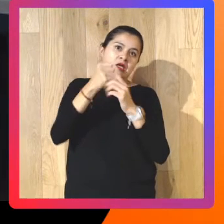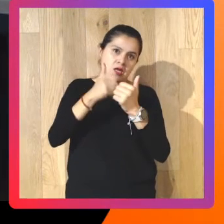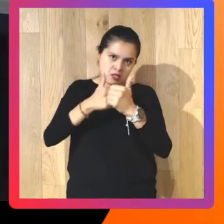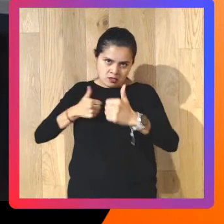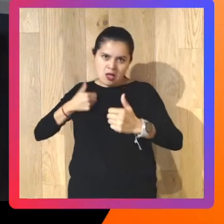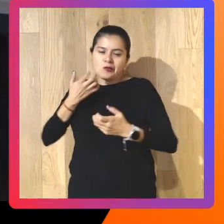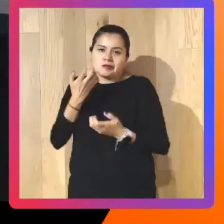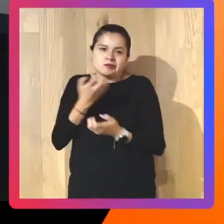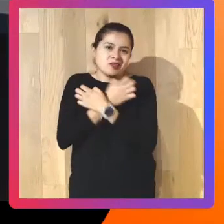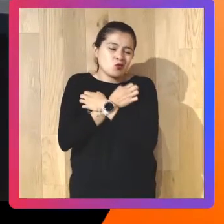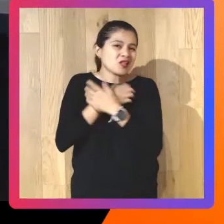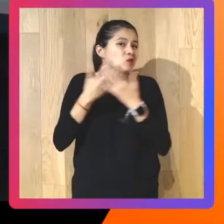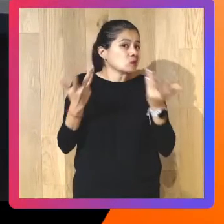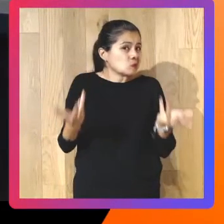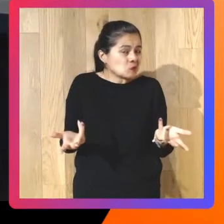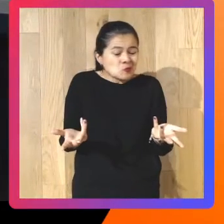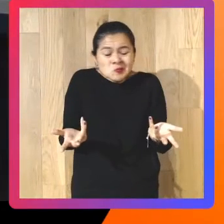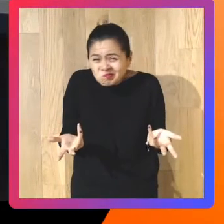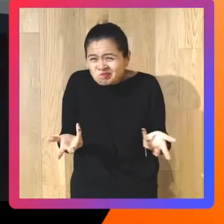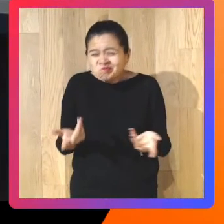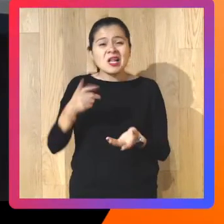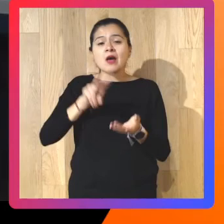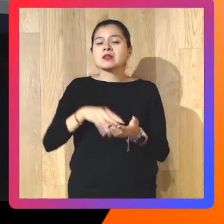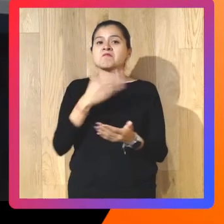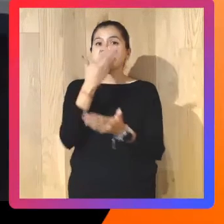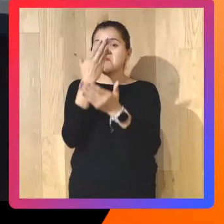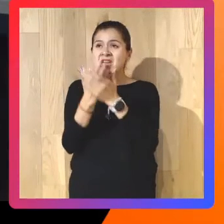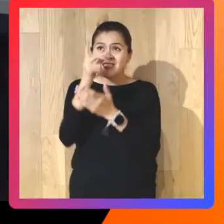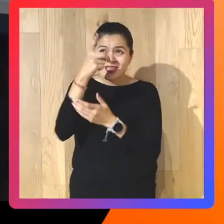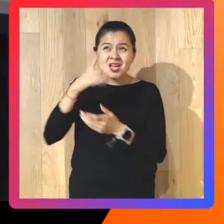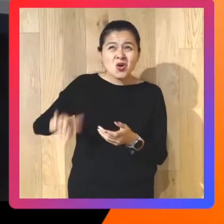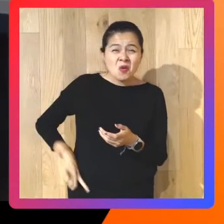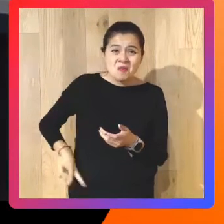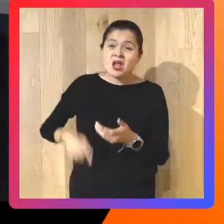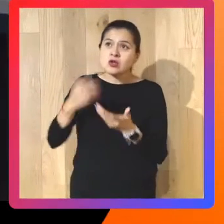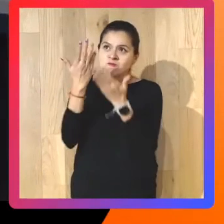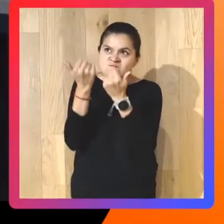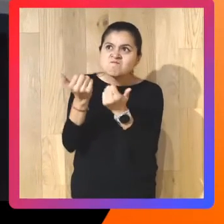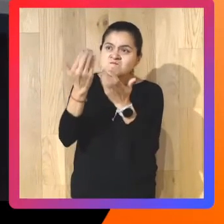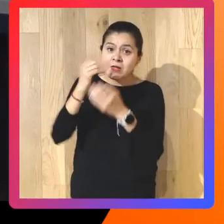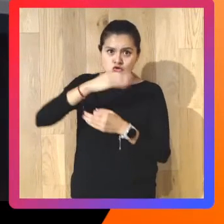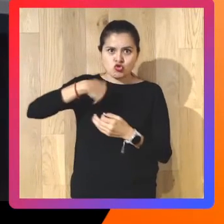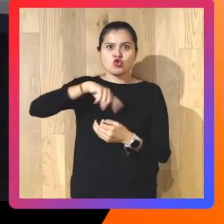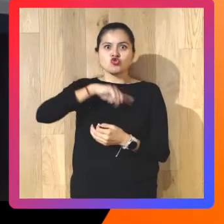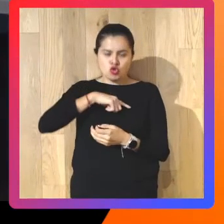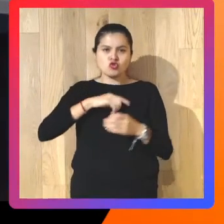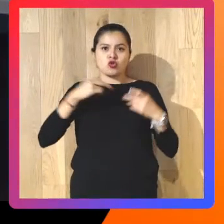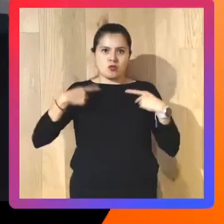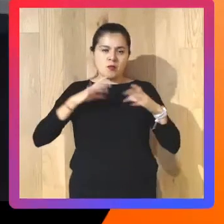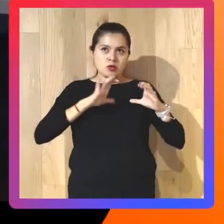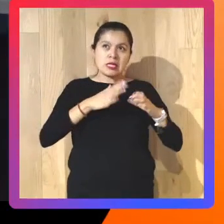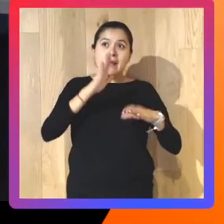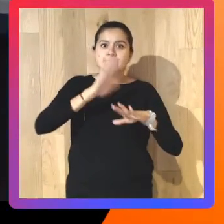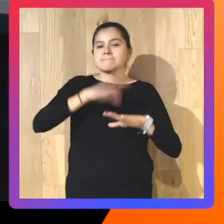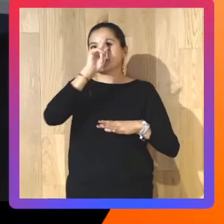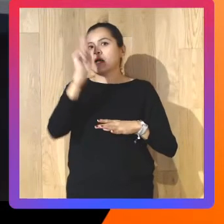etcétera. Entonces, creo que exigir políticas públicas que funcionen es una labor ciudadana, y de cara a un proceso electoral,